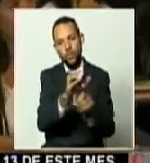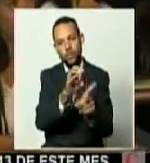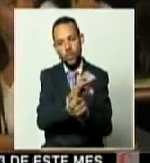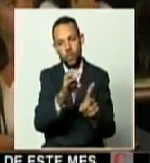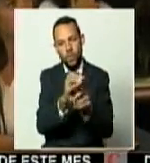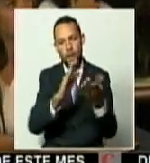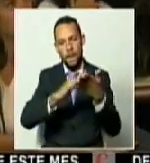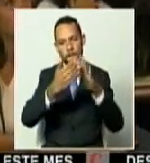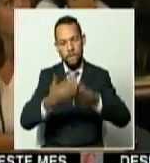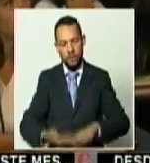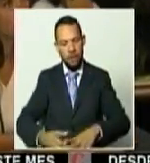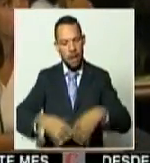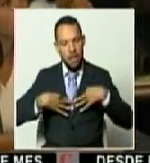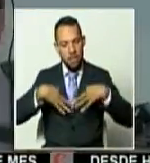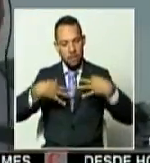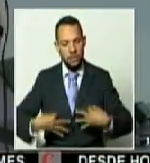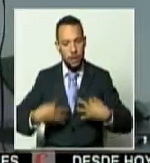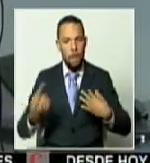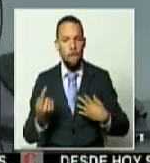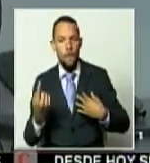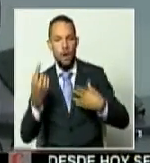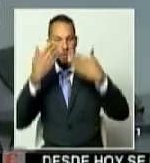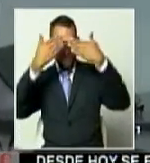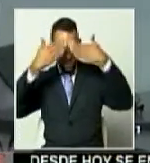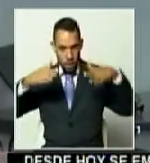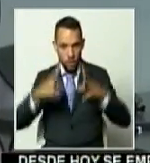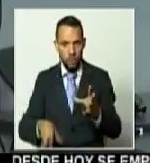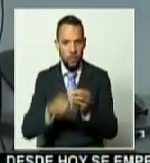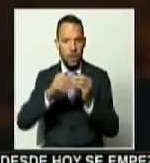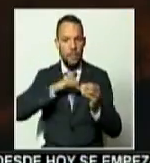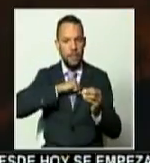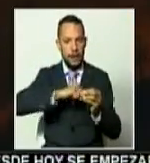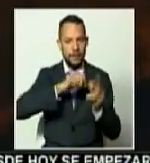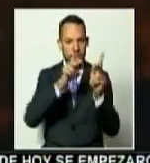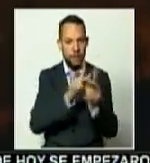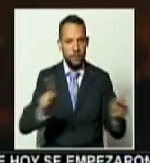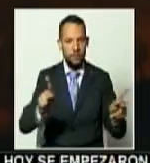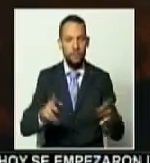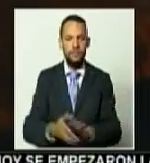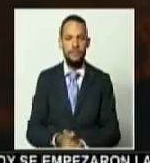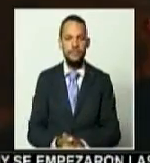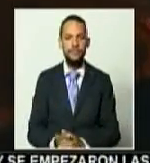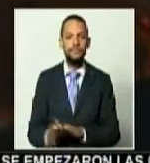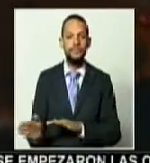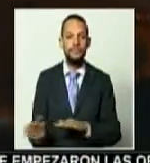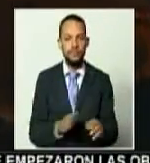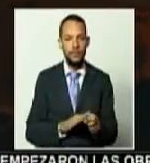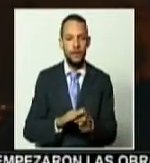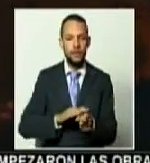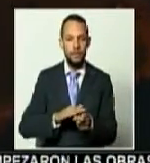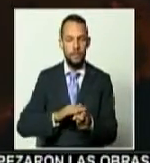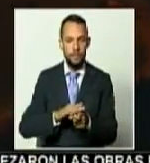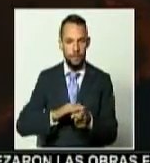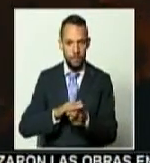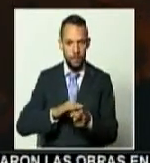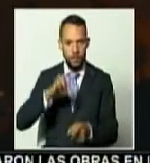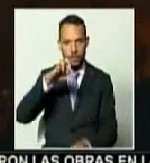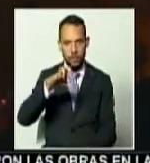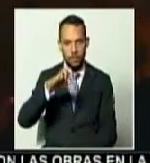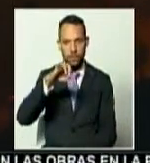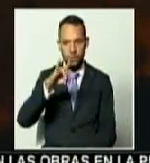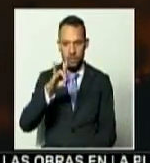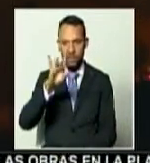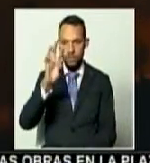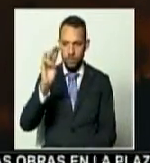Ciudadanos y Democracia y Derechos Humanos. En el barrio El Plumón de Pereira, en una operación conjunta